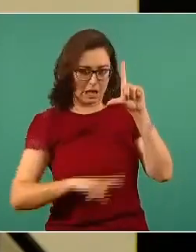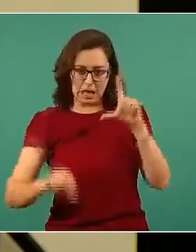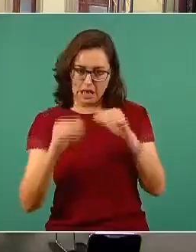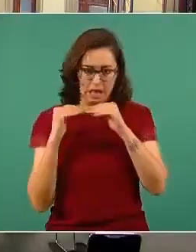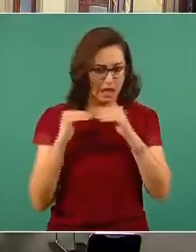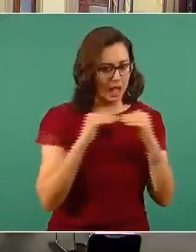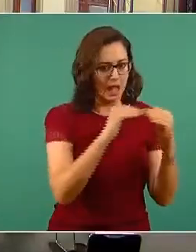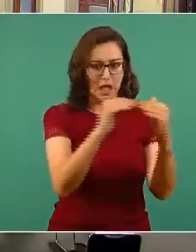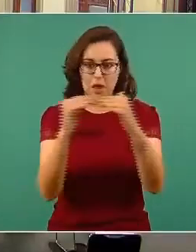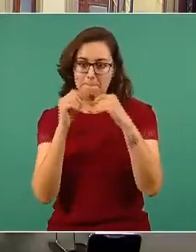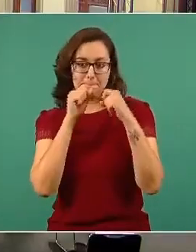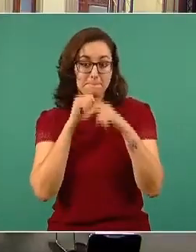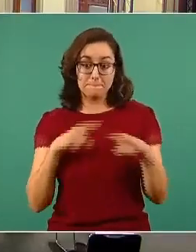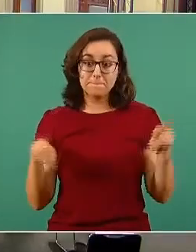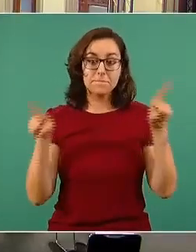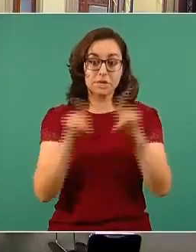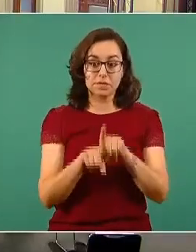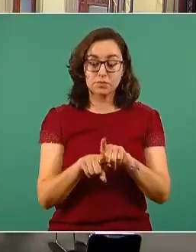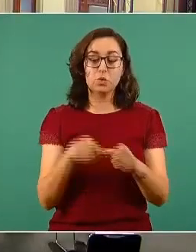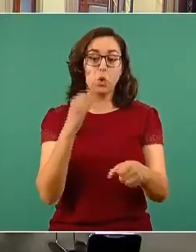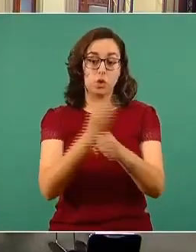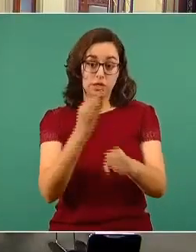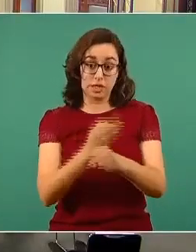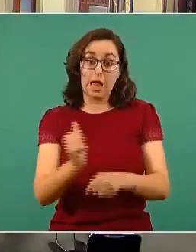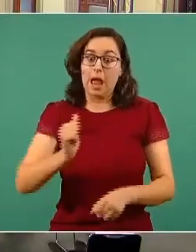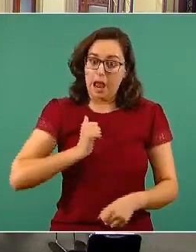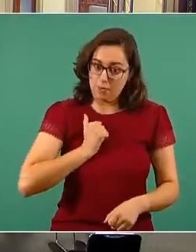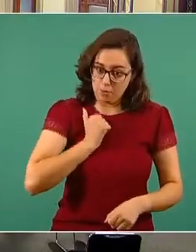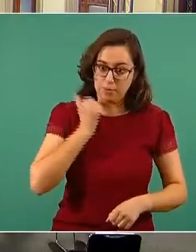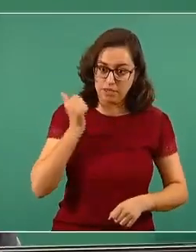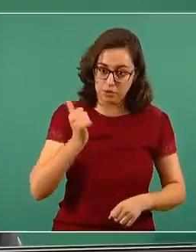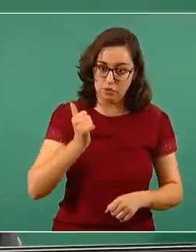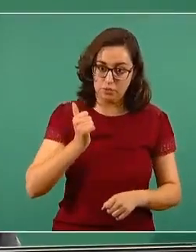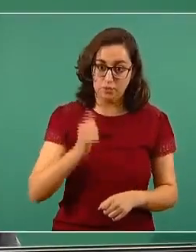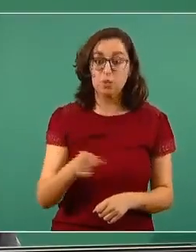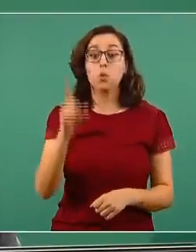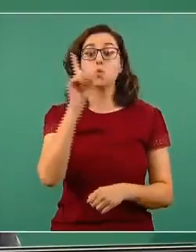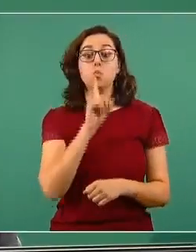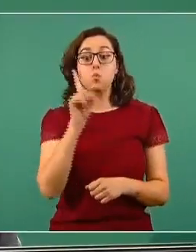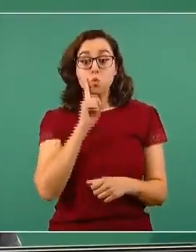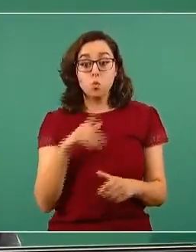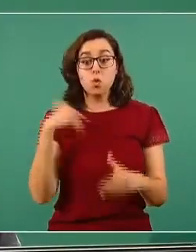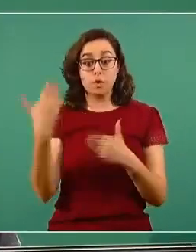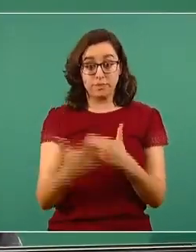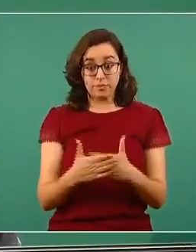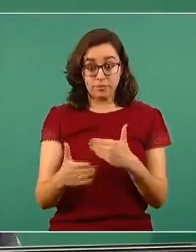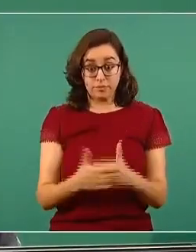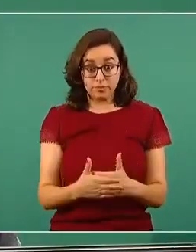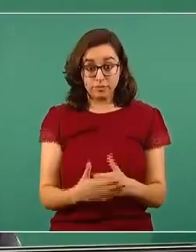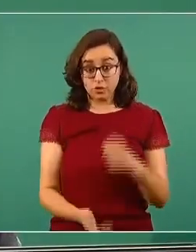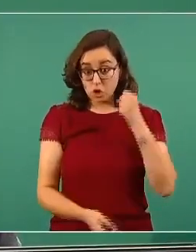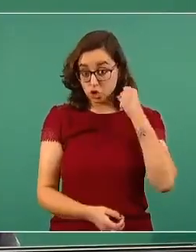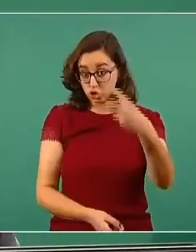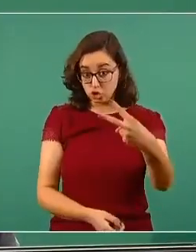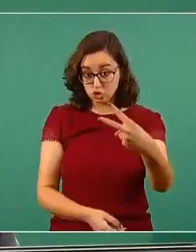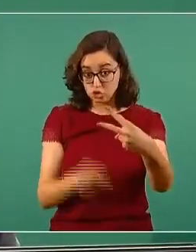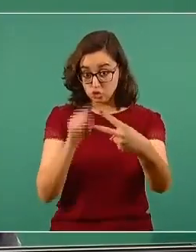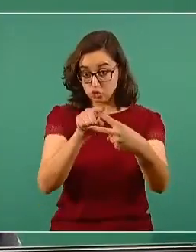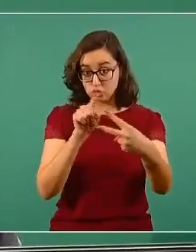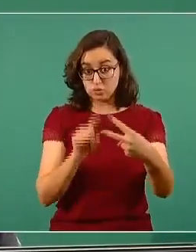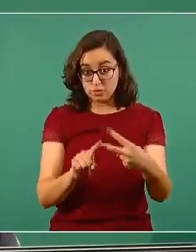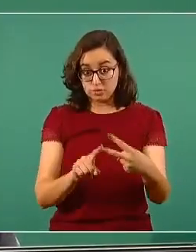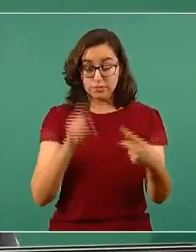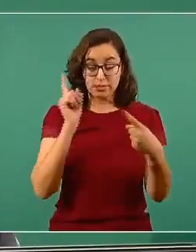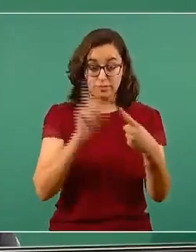requerimiento es el mismo. Aprovecho, Arturo, para mujer embarazada, 2 requisitos. Que